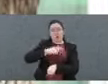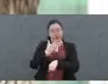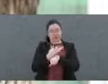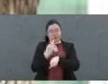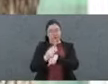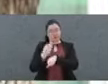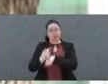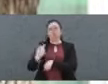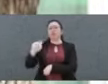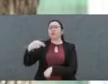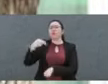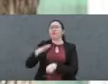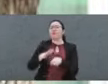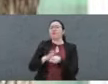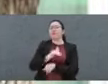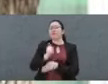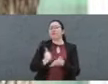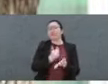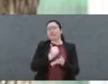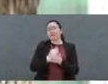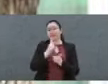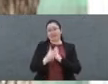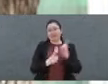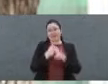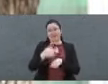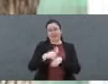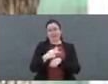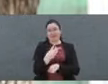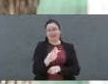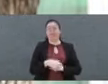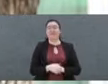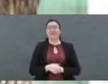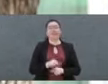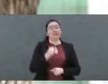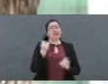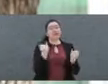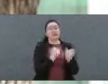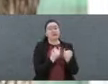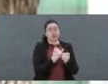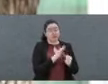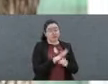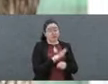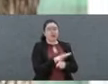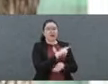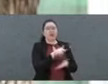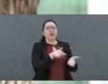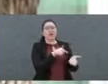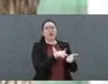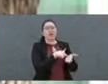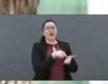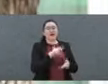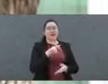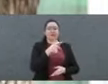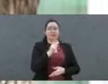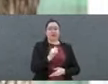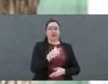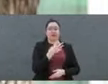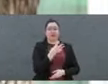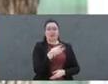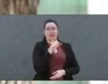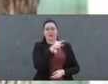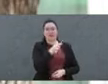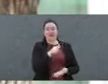2, también se hizo la rehabilitación de la planta potabilizadora La Viga 4. Son las dos